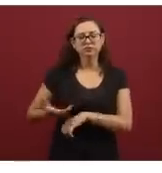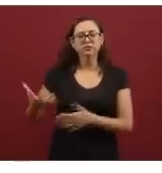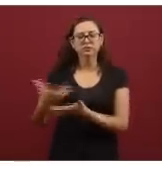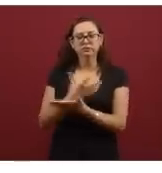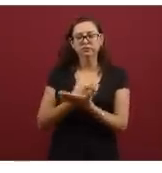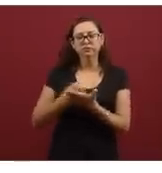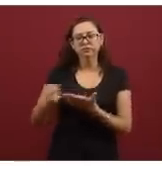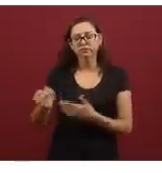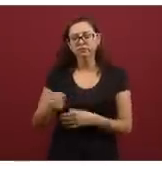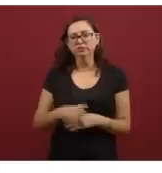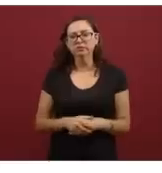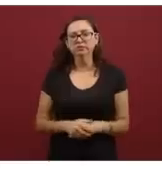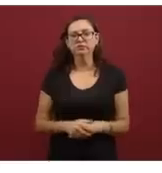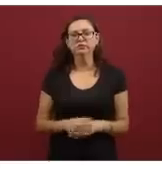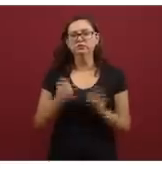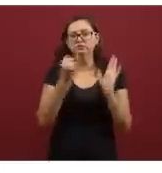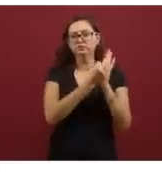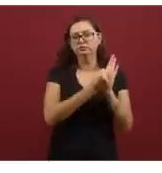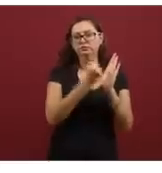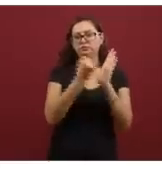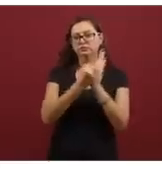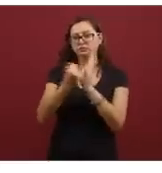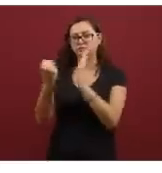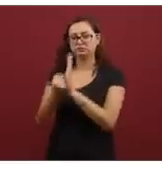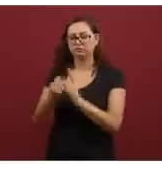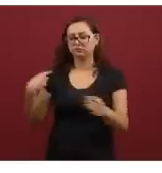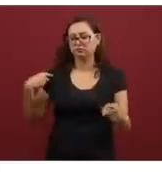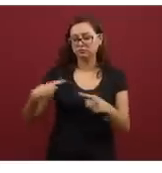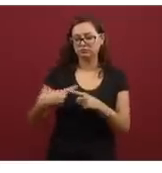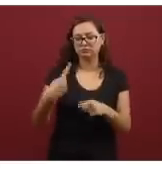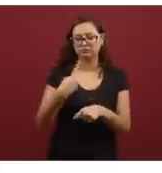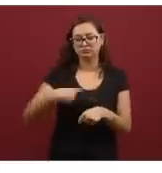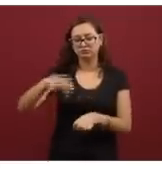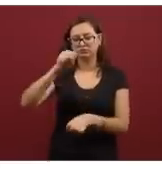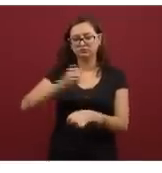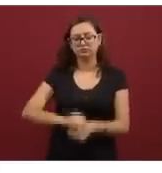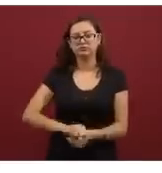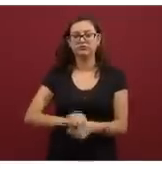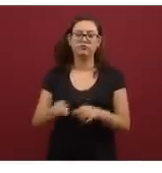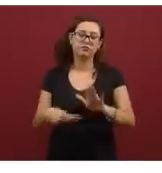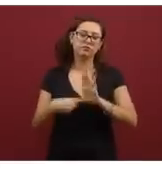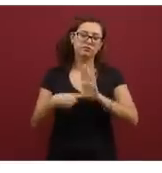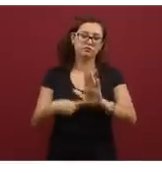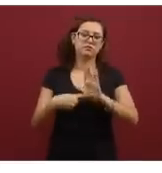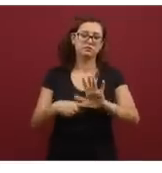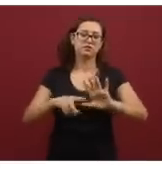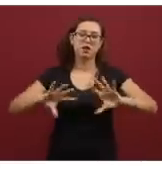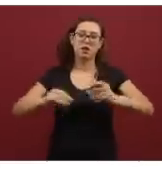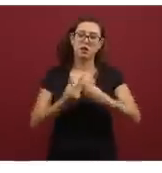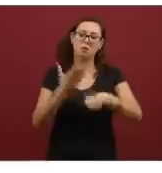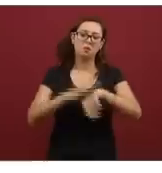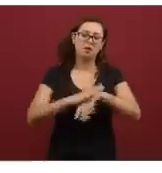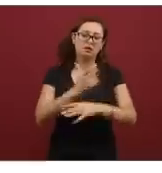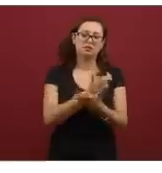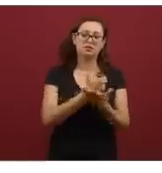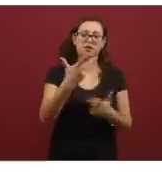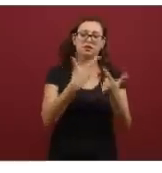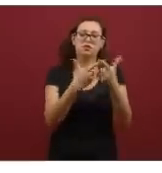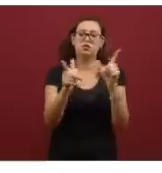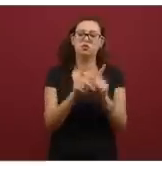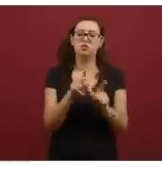por marcas, las marcas que en esta semana que cerró dieron los precios en promedio más altos fue Grupo